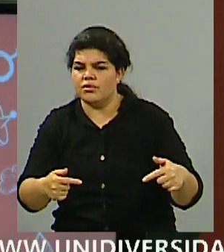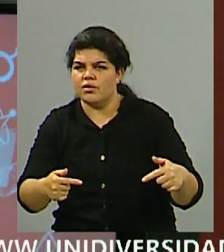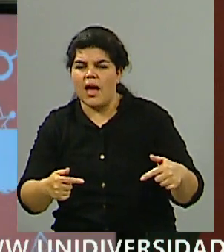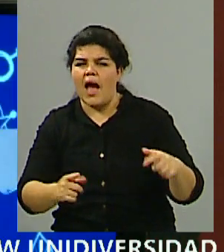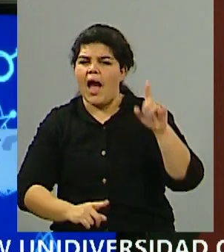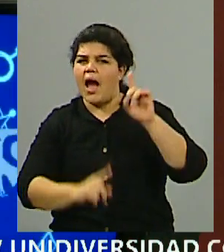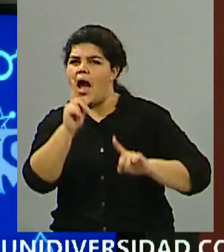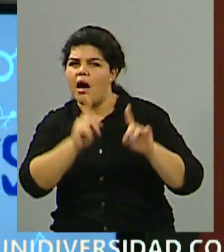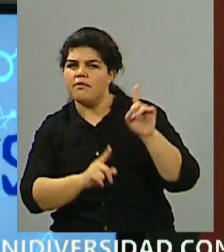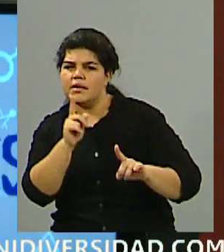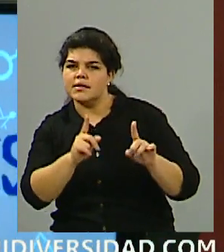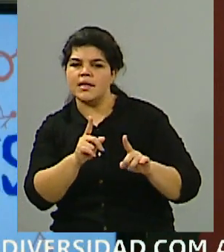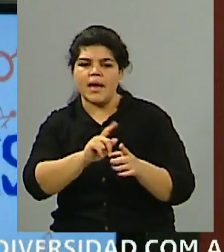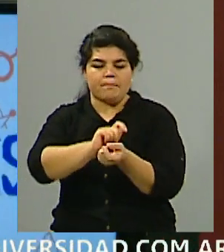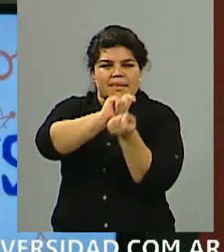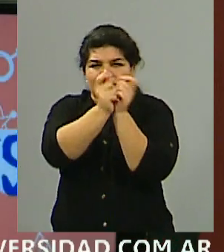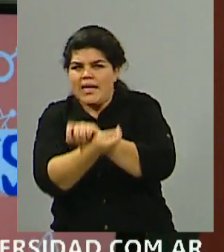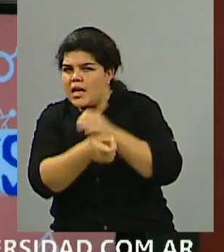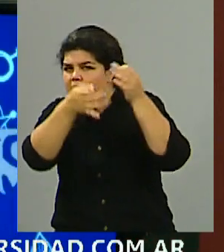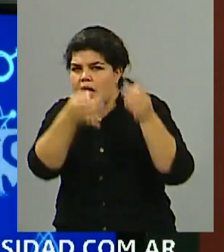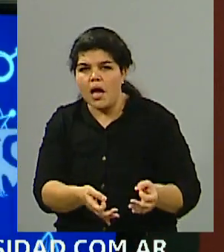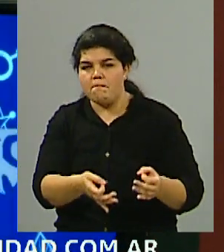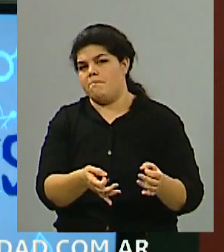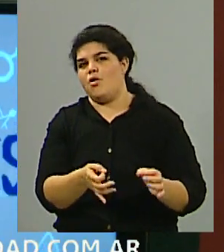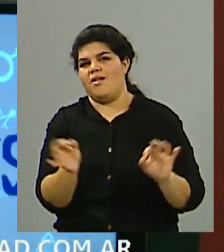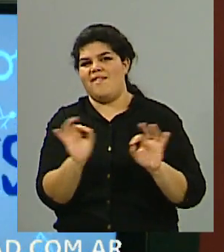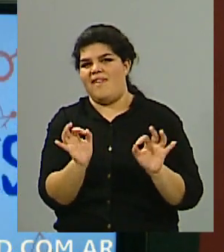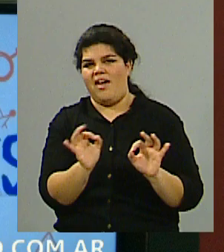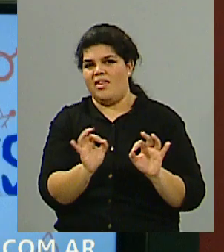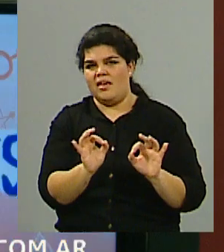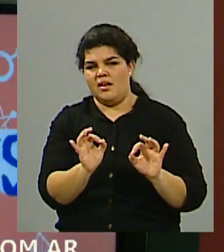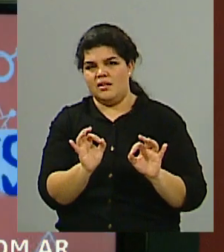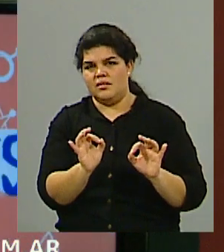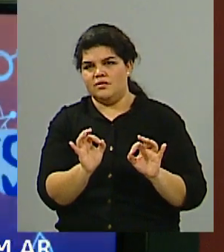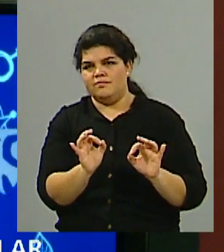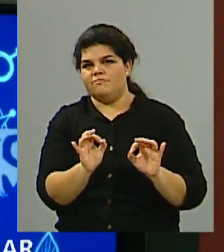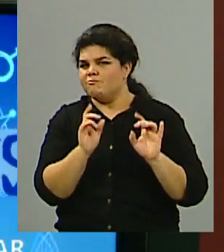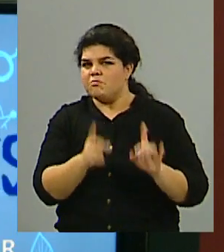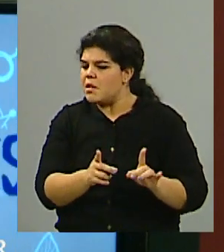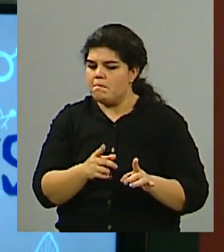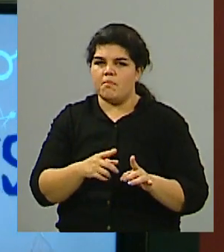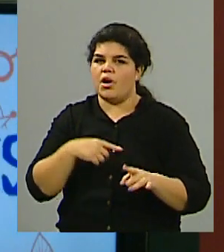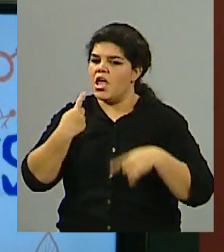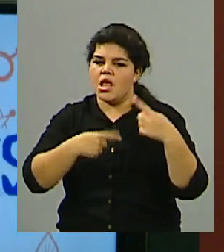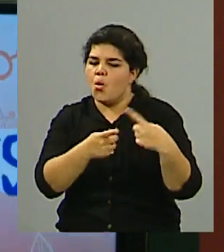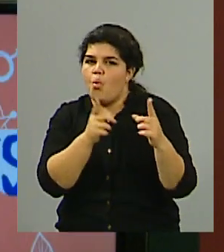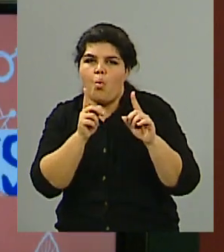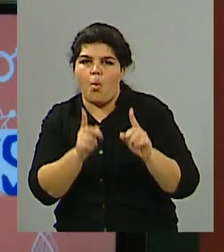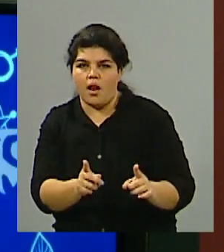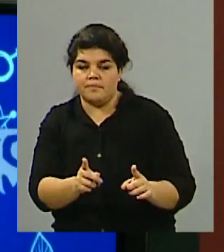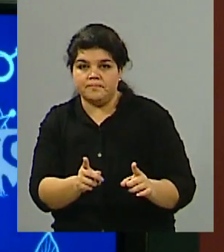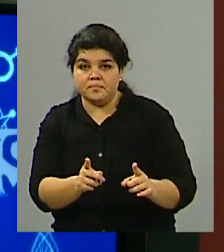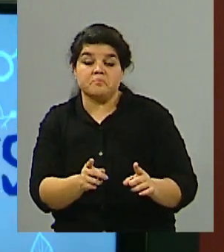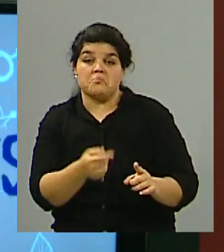un carácter de modificación o que sean tomadas en cuenta para llegar a un punto, pero puntualmente en el caso